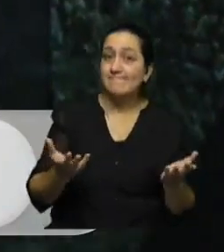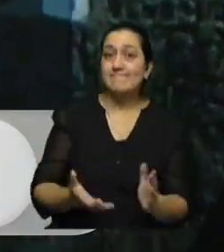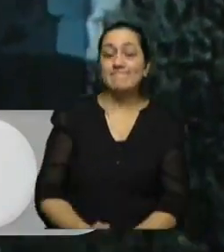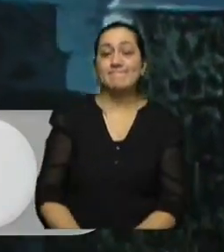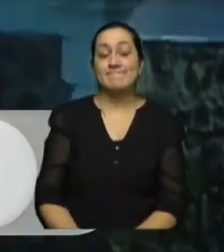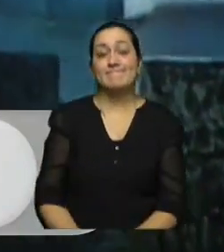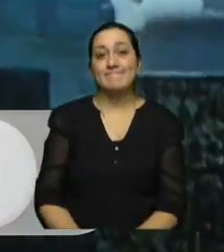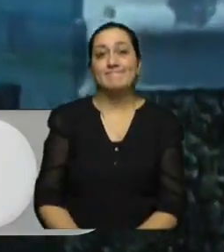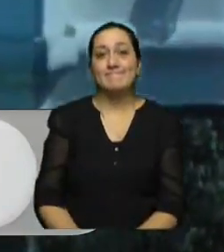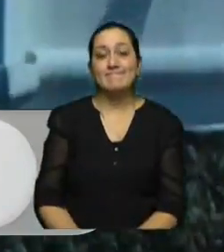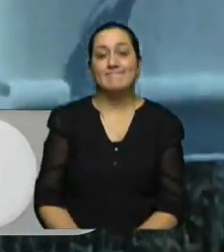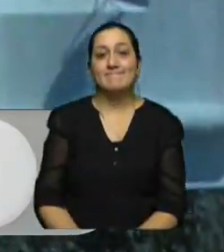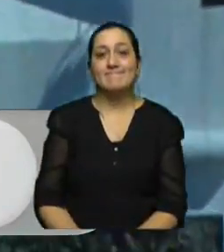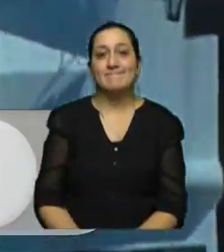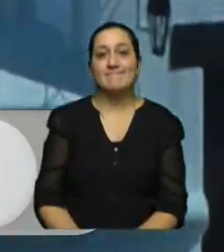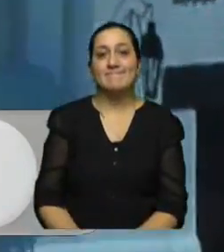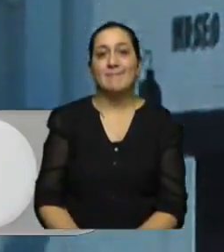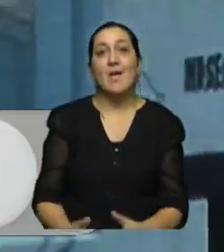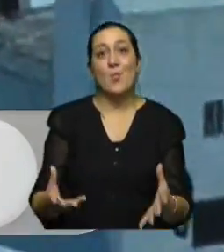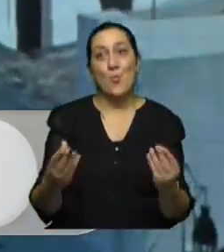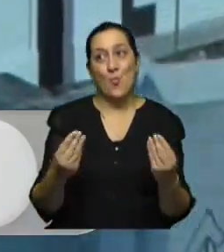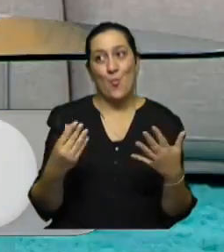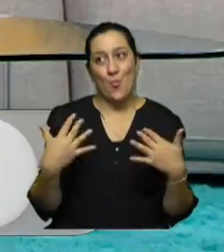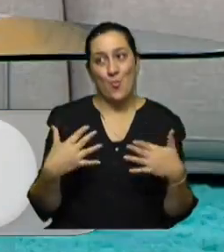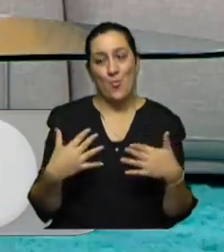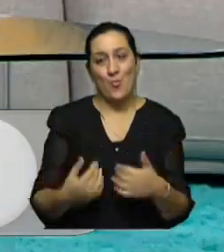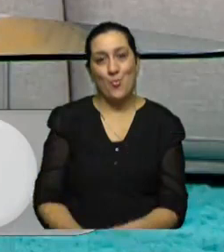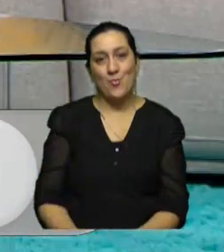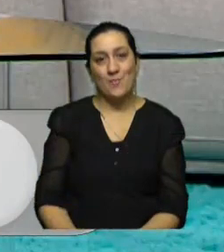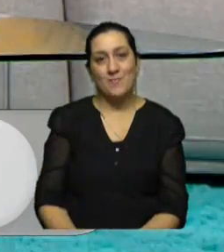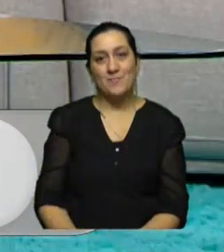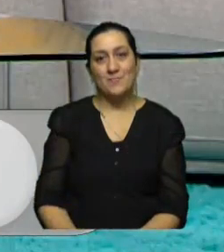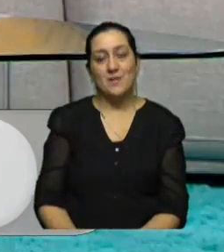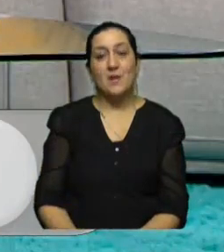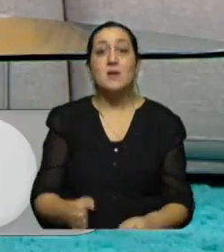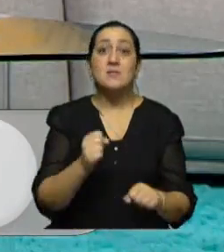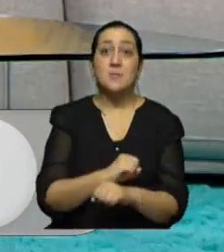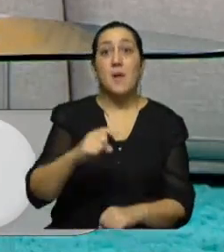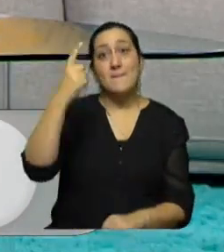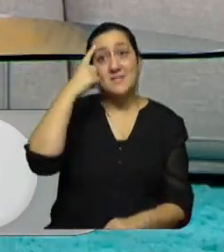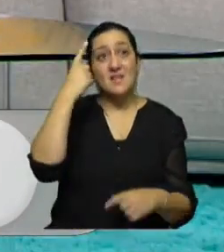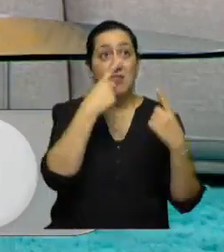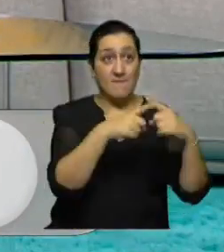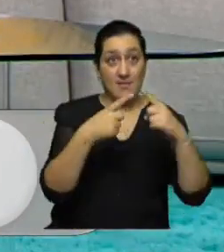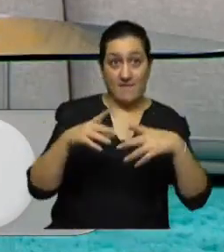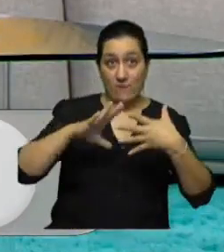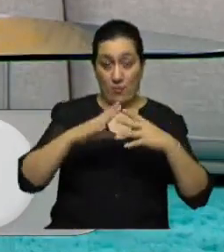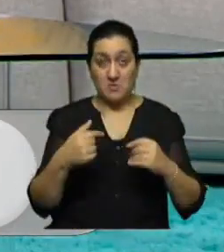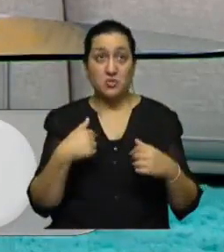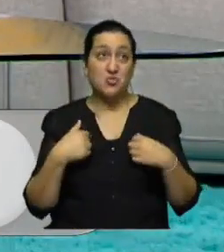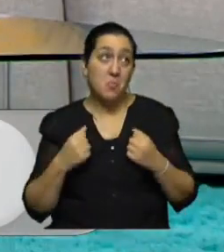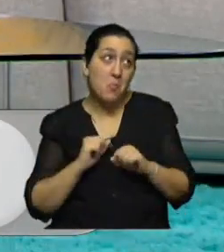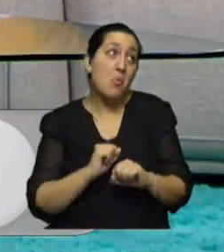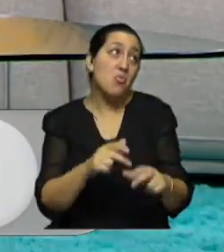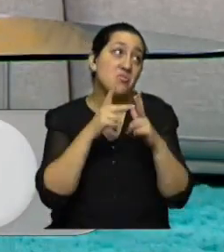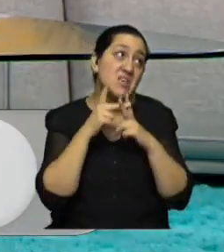¡Qué fuerte! Mirá. La pipetua. Bueno, tenemos muchas. Se puede ir por varios lugares. Se puede ir, ¿no?, por varios lugares. Yo podría decir que ser pobre en